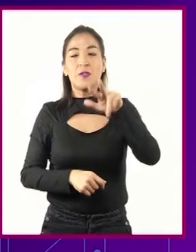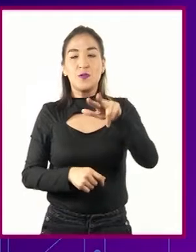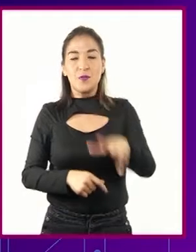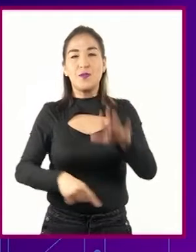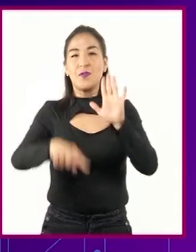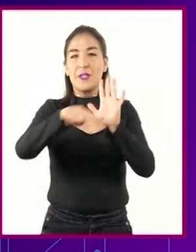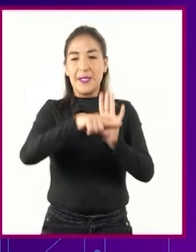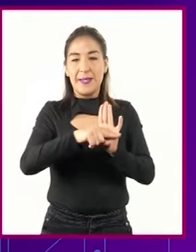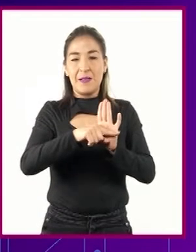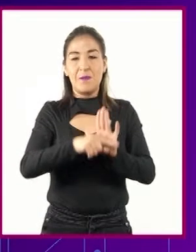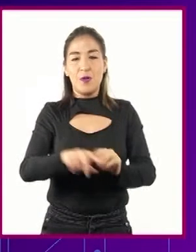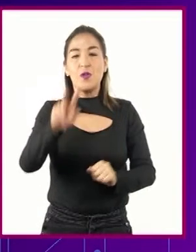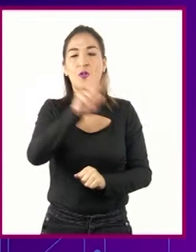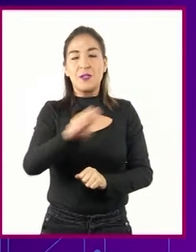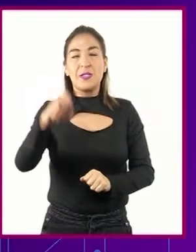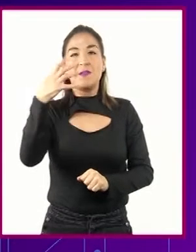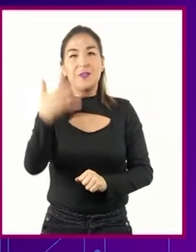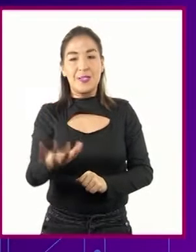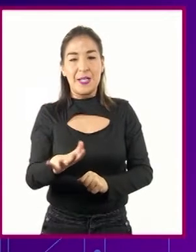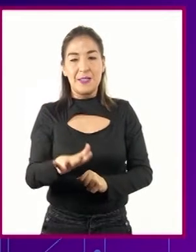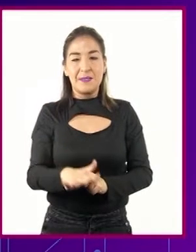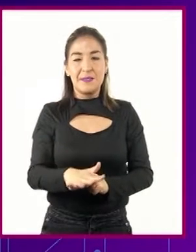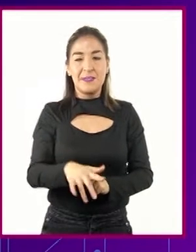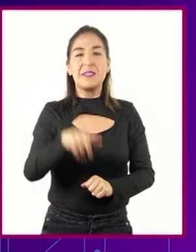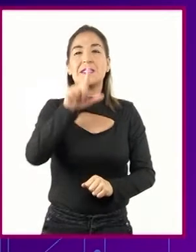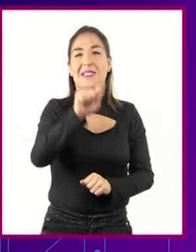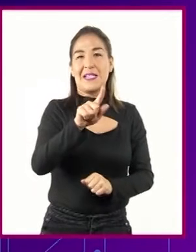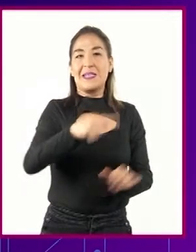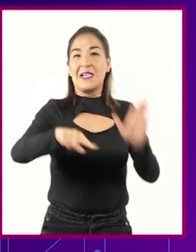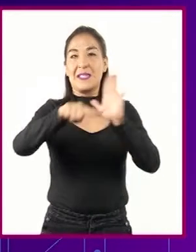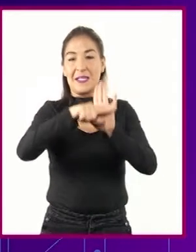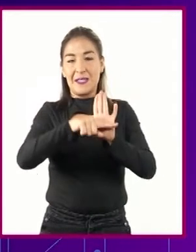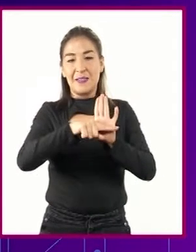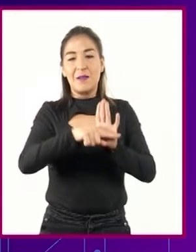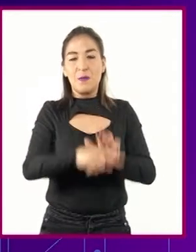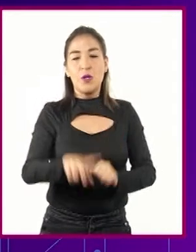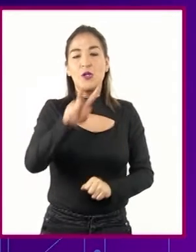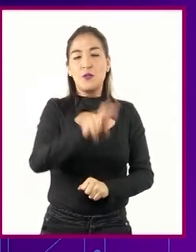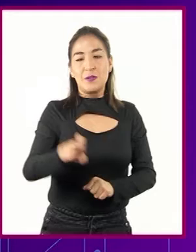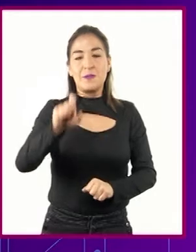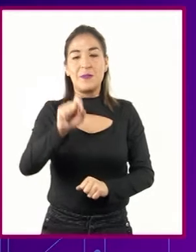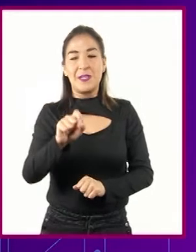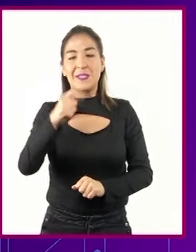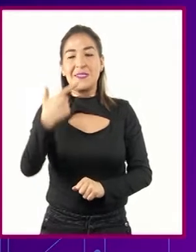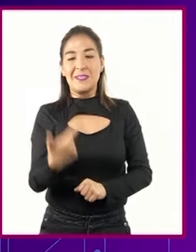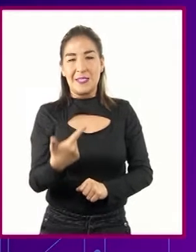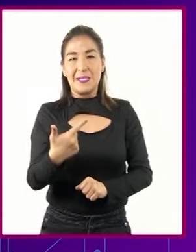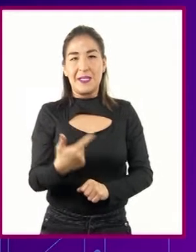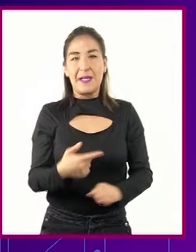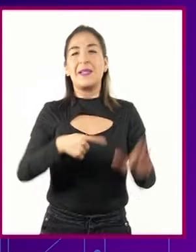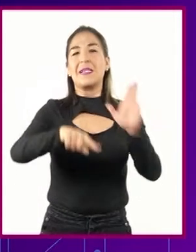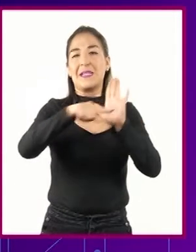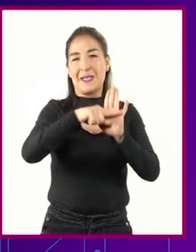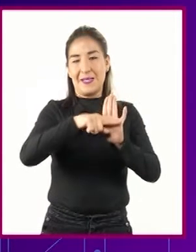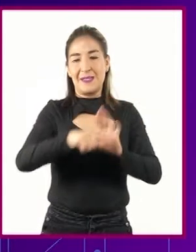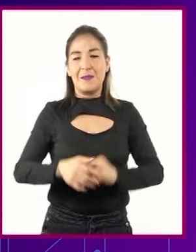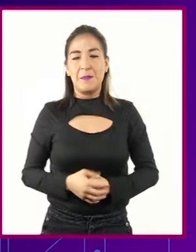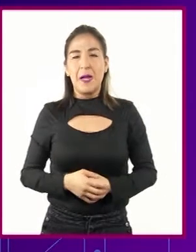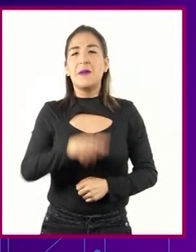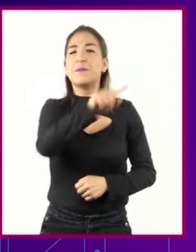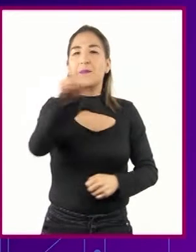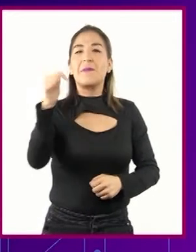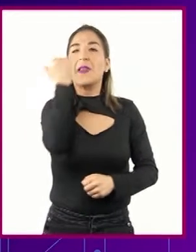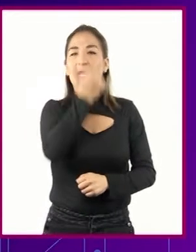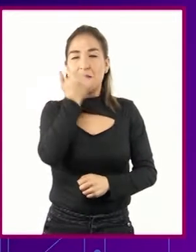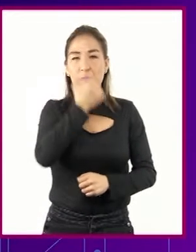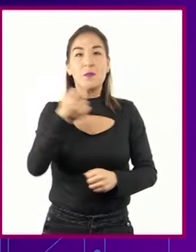negativo, 210, 70 negativo y 227 negativo. Alumnas y